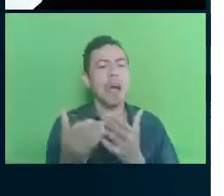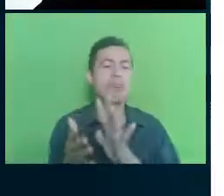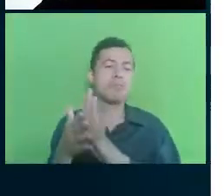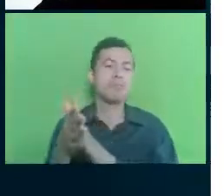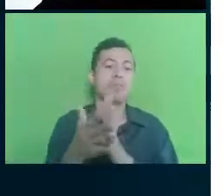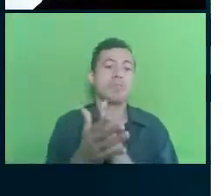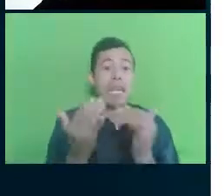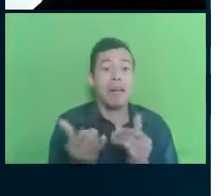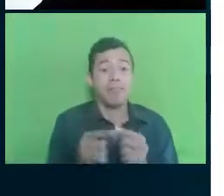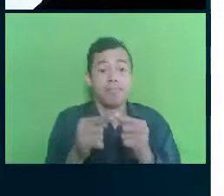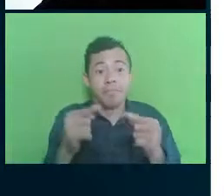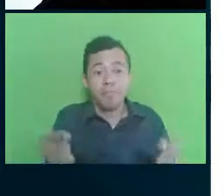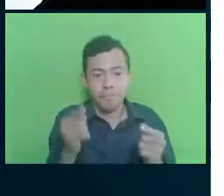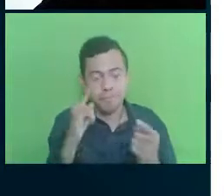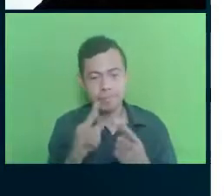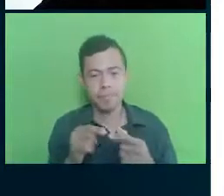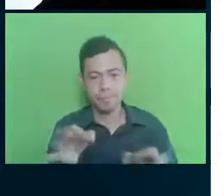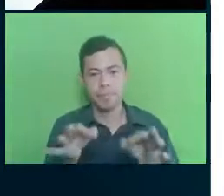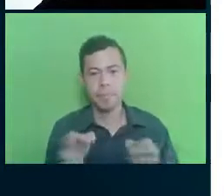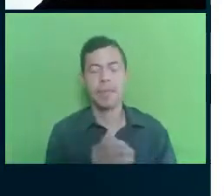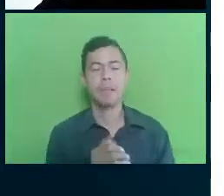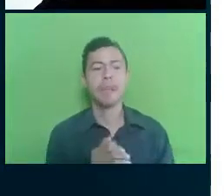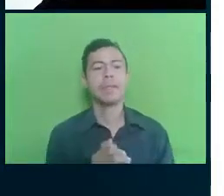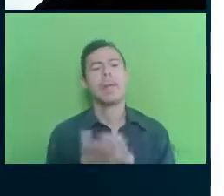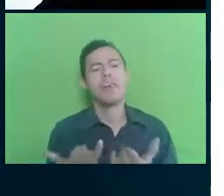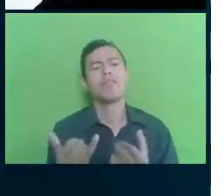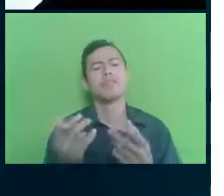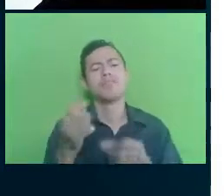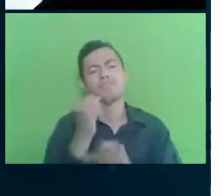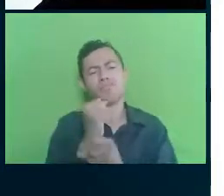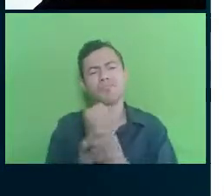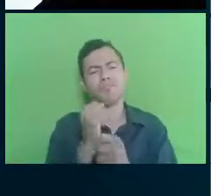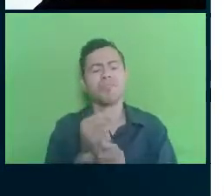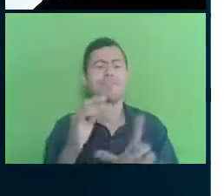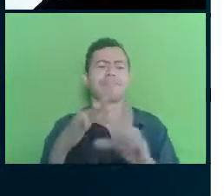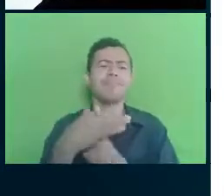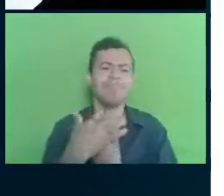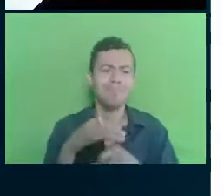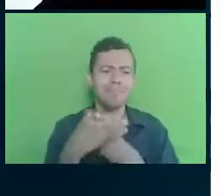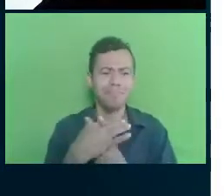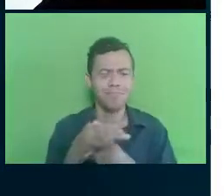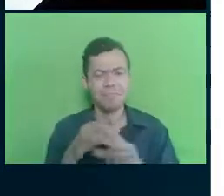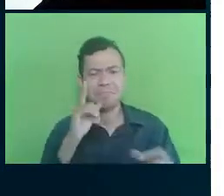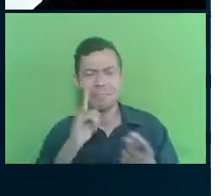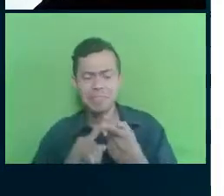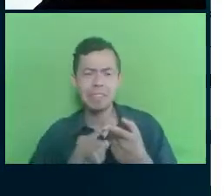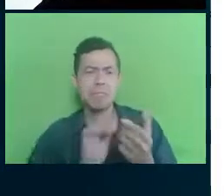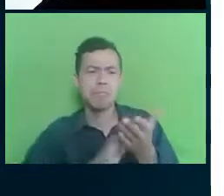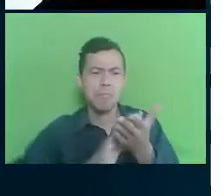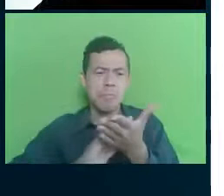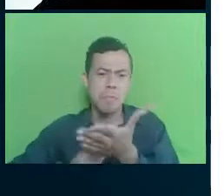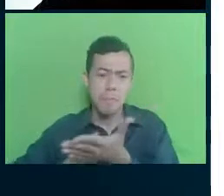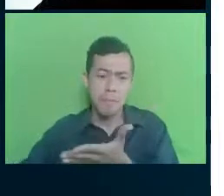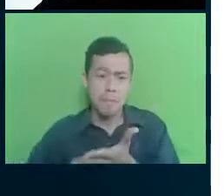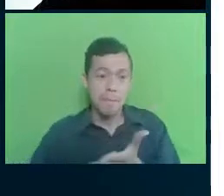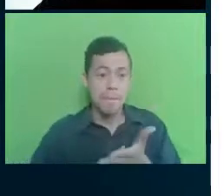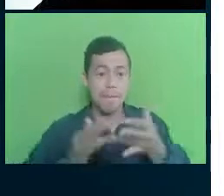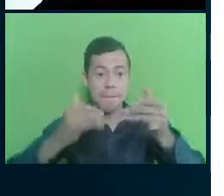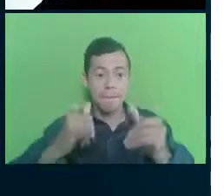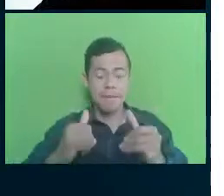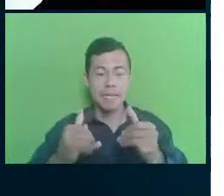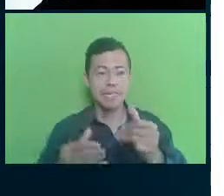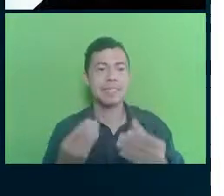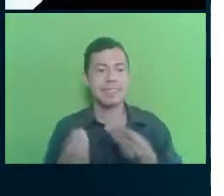una gran cantidad de marcos de trabajo y de herramientas para al final del día comenzar a generar